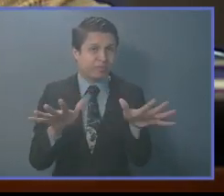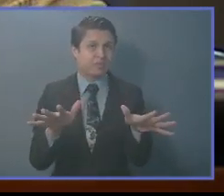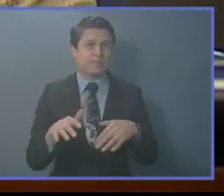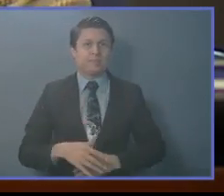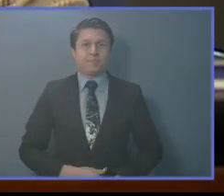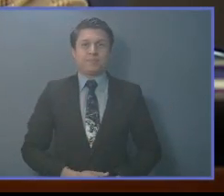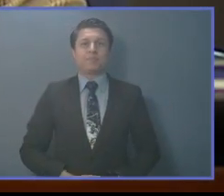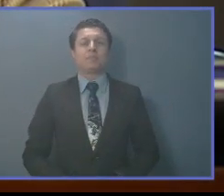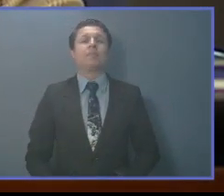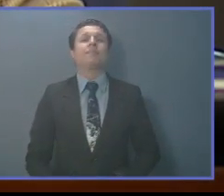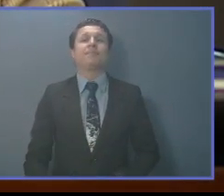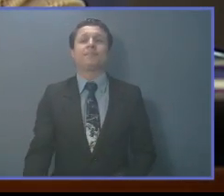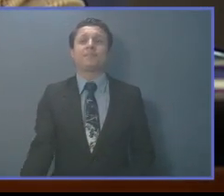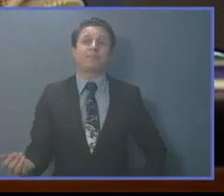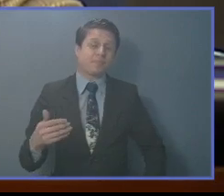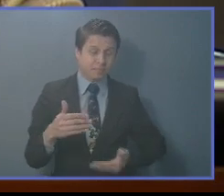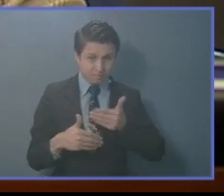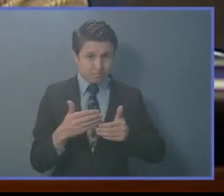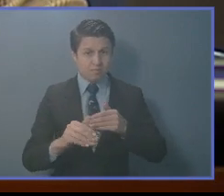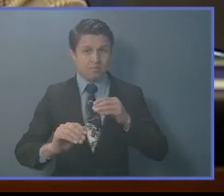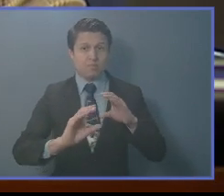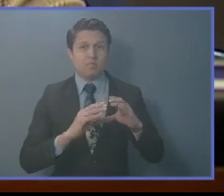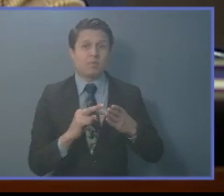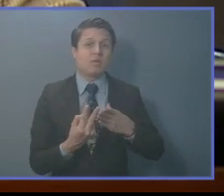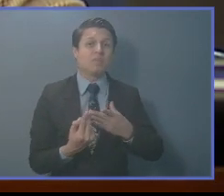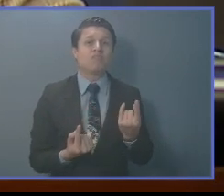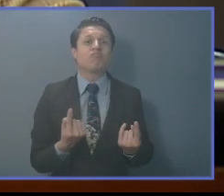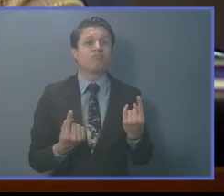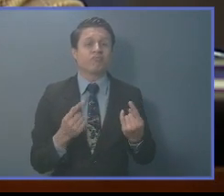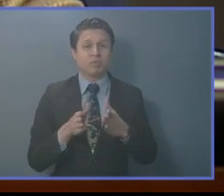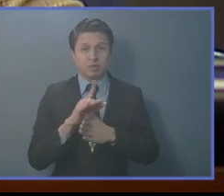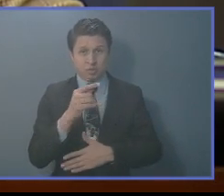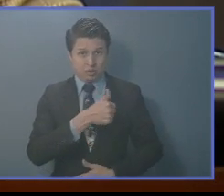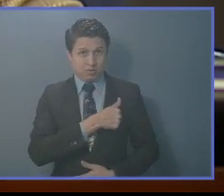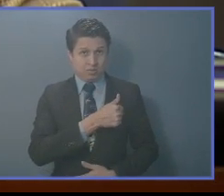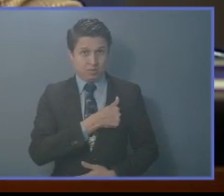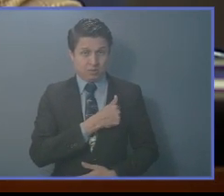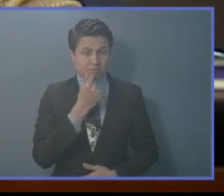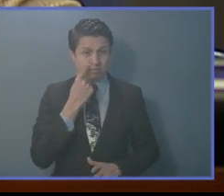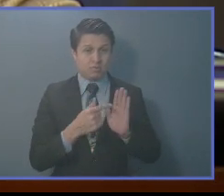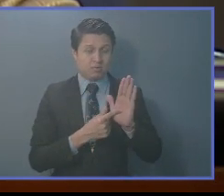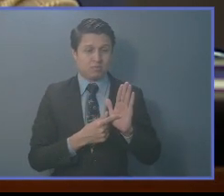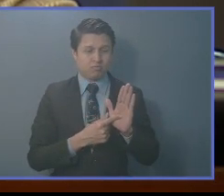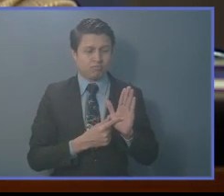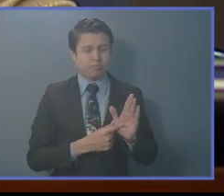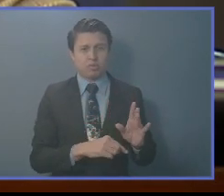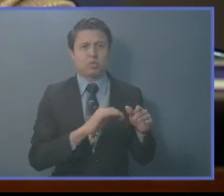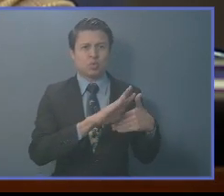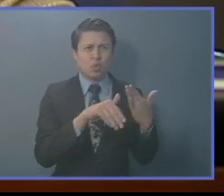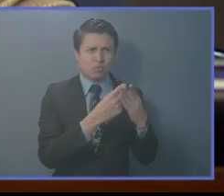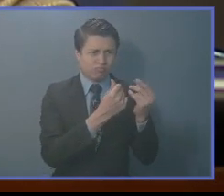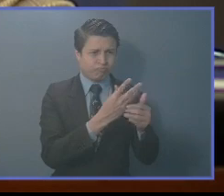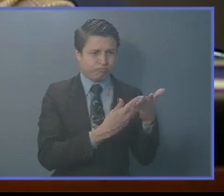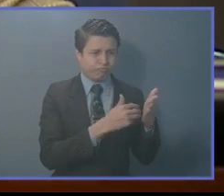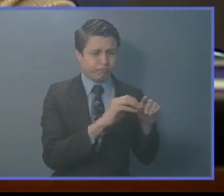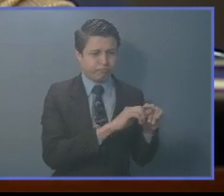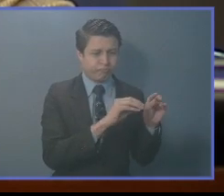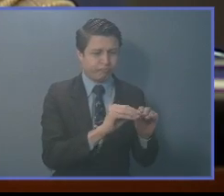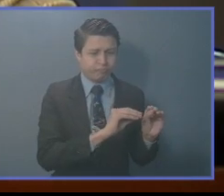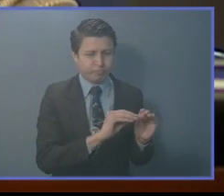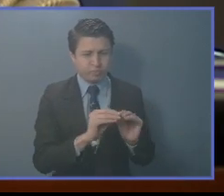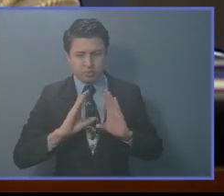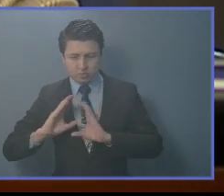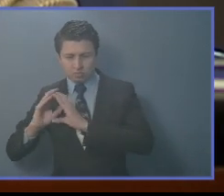por COVID-19 en lo sucesivo el comité, cuya entidad encargada de velar y darle seguimiento a las políticas y acciones implementadas por el Ministerio de